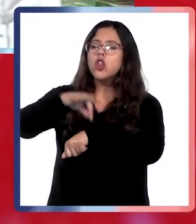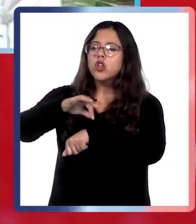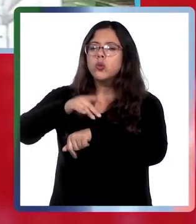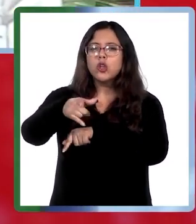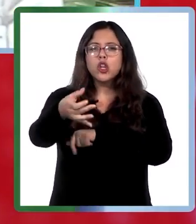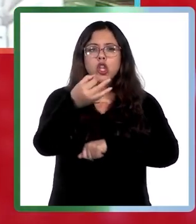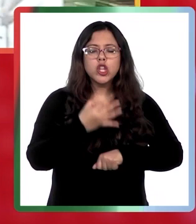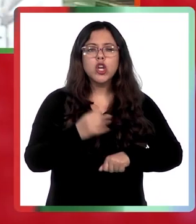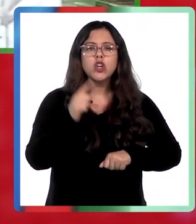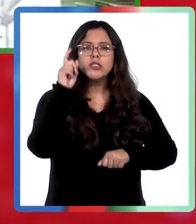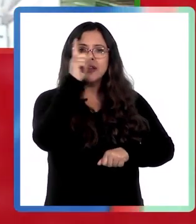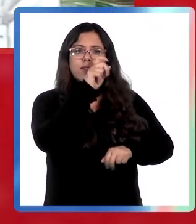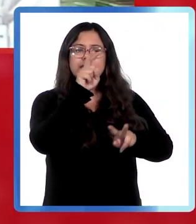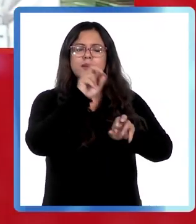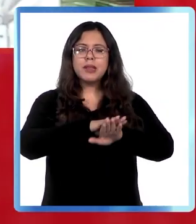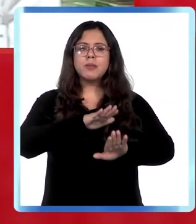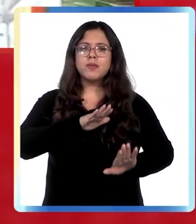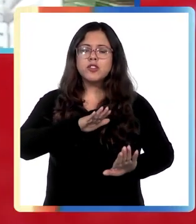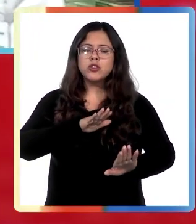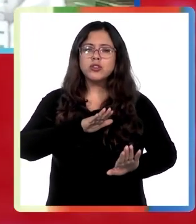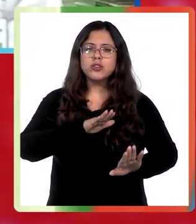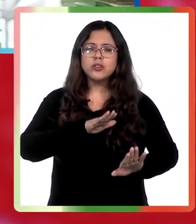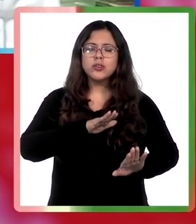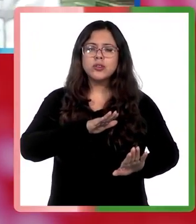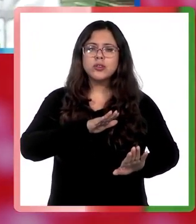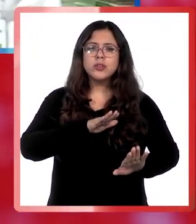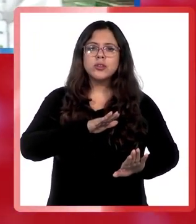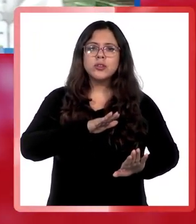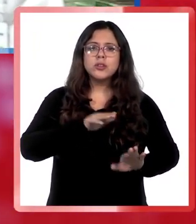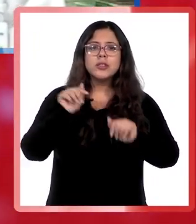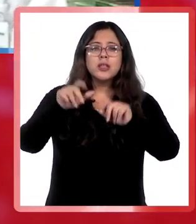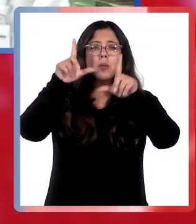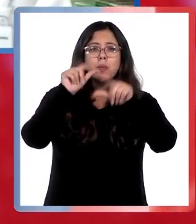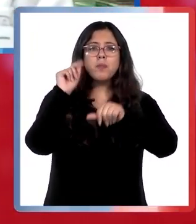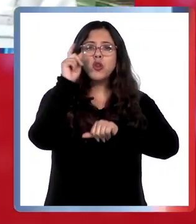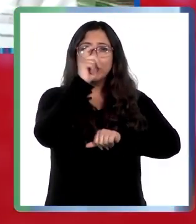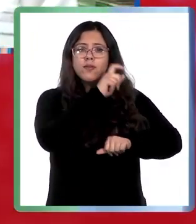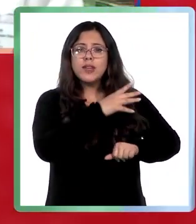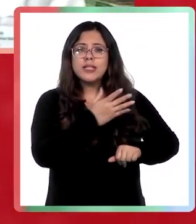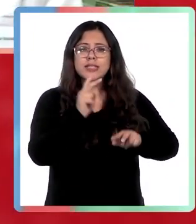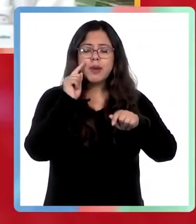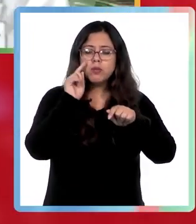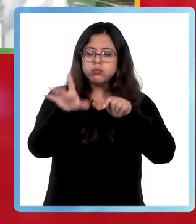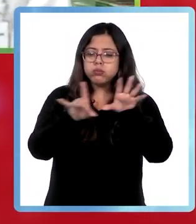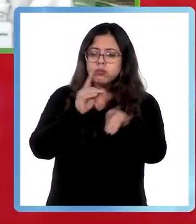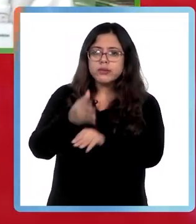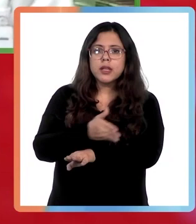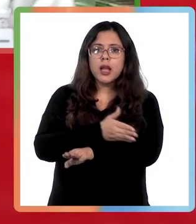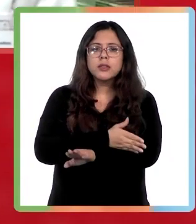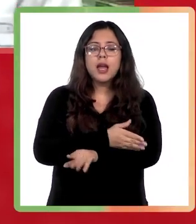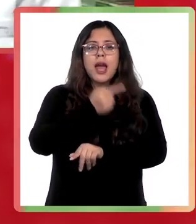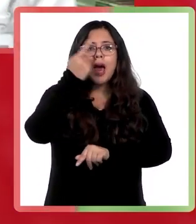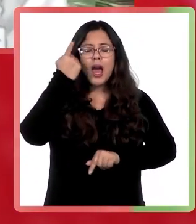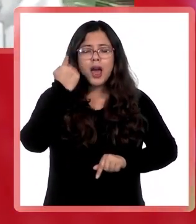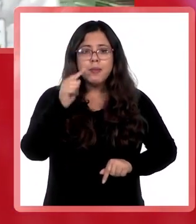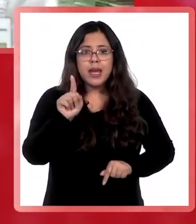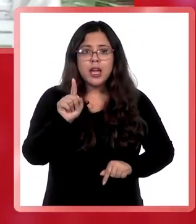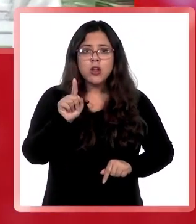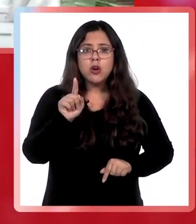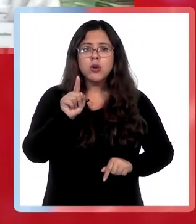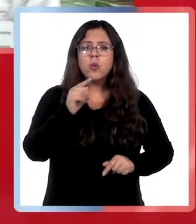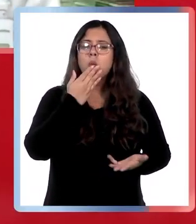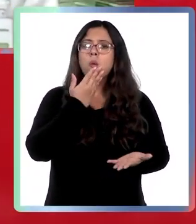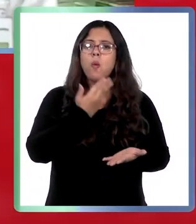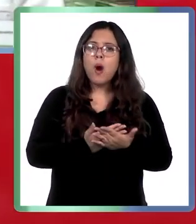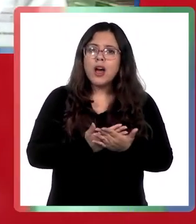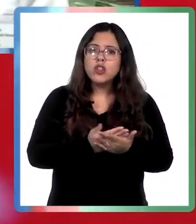Doctor, usted nos mencionaba que es difícil la prevención, es menos complicado la detección temprana, pero